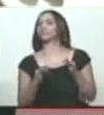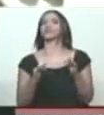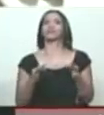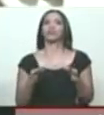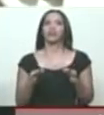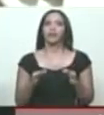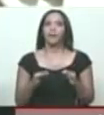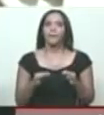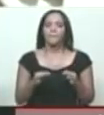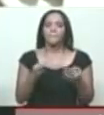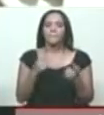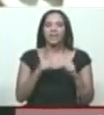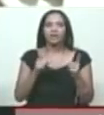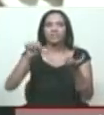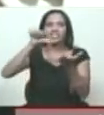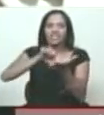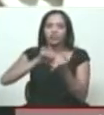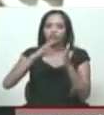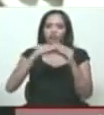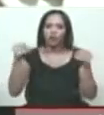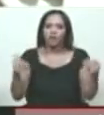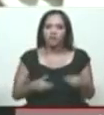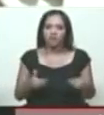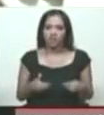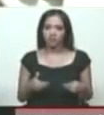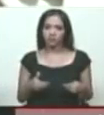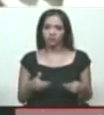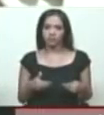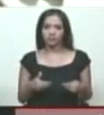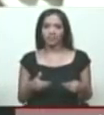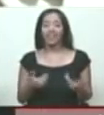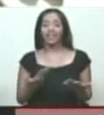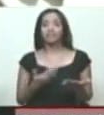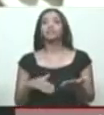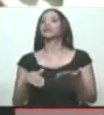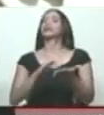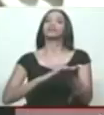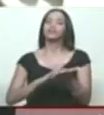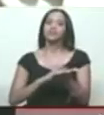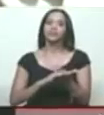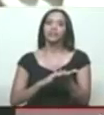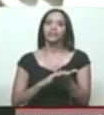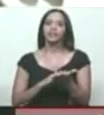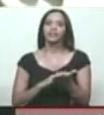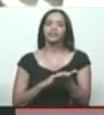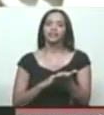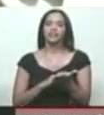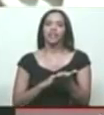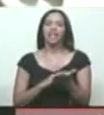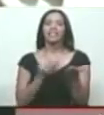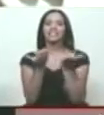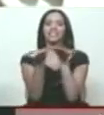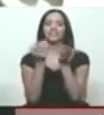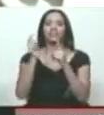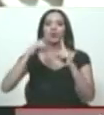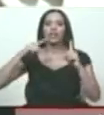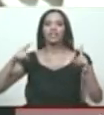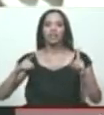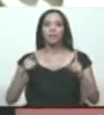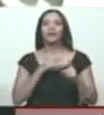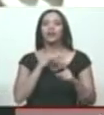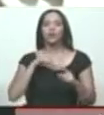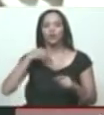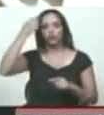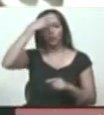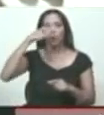que el centro de todo el esfuerzo es restituir, estabilizar, ¿no?, el servicio eléctrico para nuestro